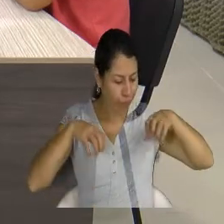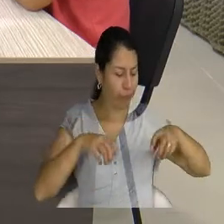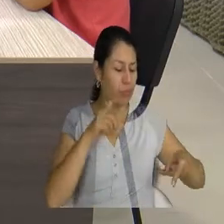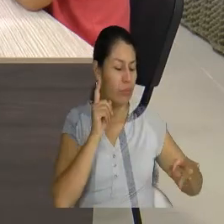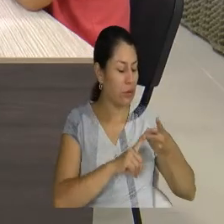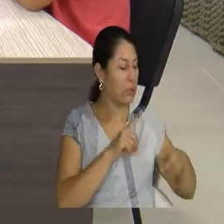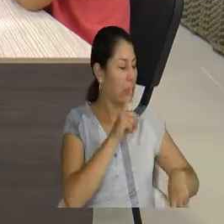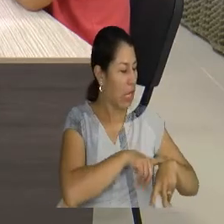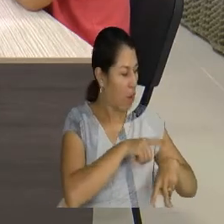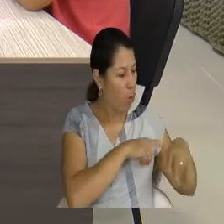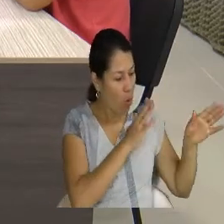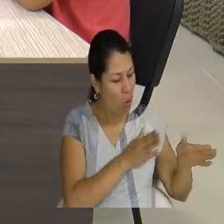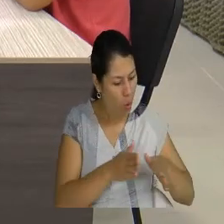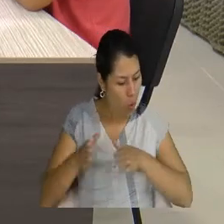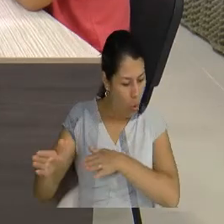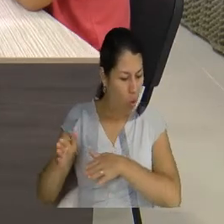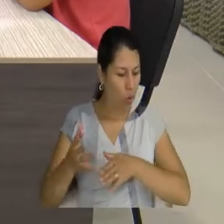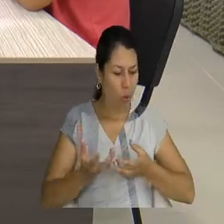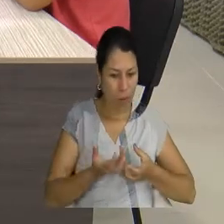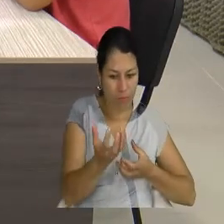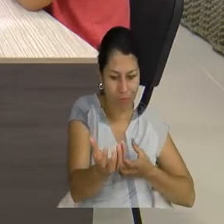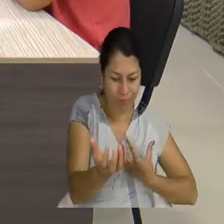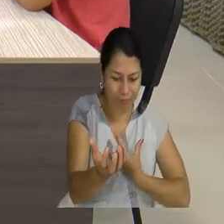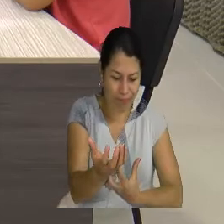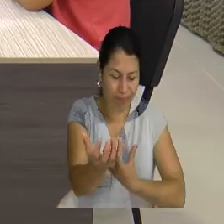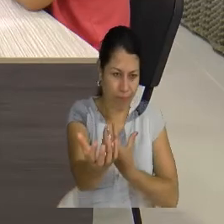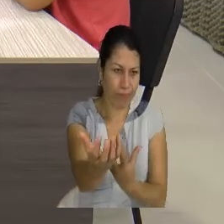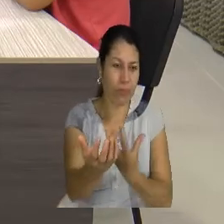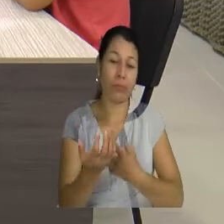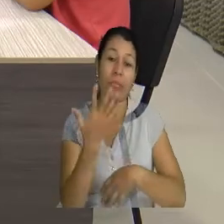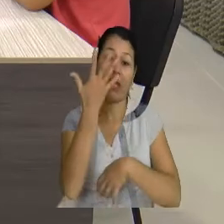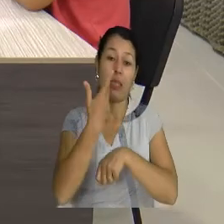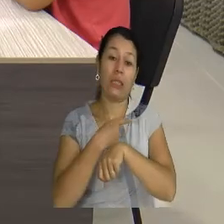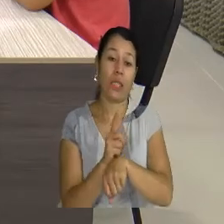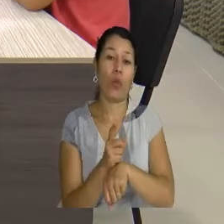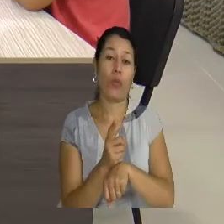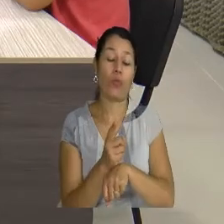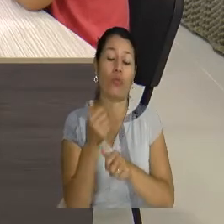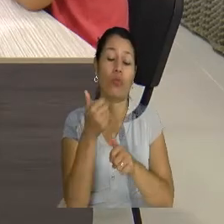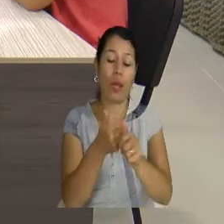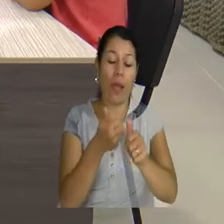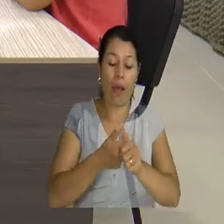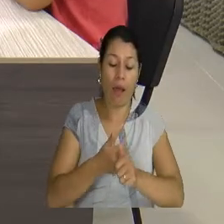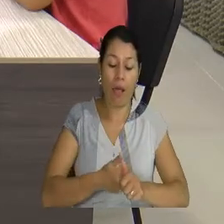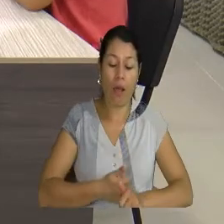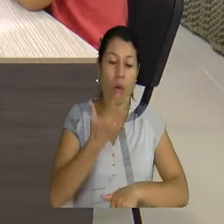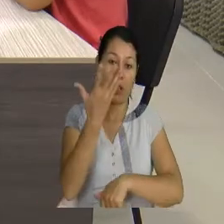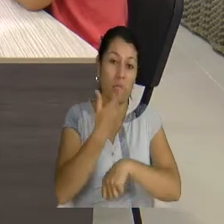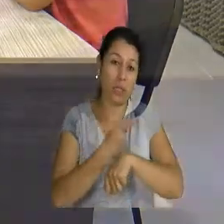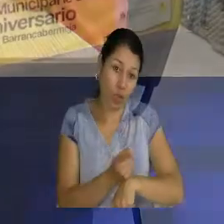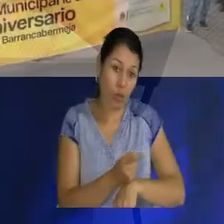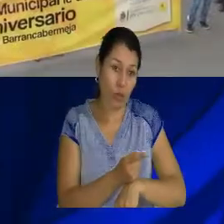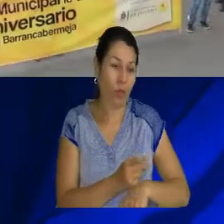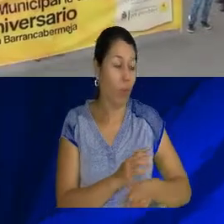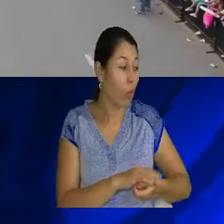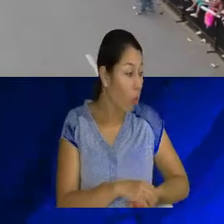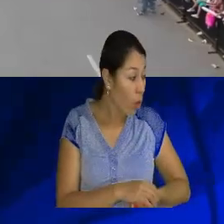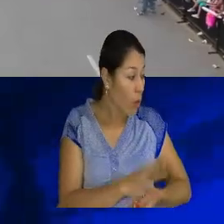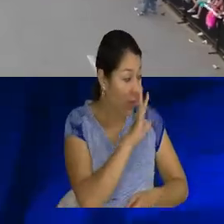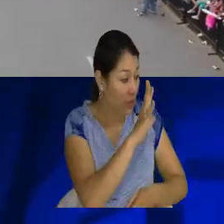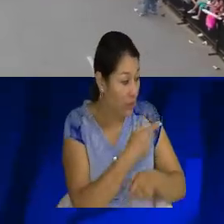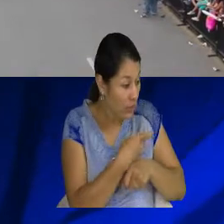para las bandas, lo que va evidentemente a reducir 5 minutos por cada, si son 5 minutos por saludo y son 53 grupos, estamos hablando